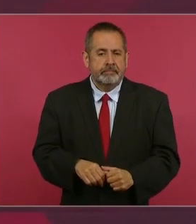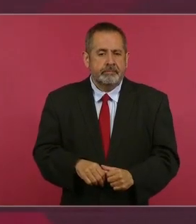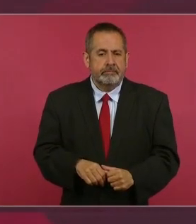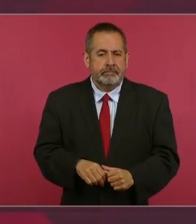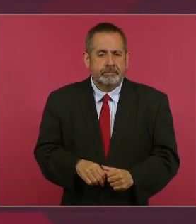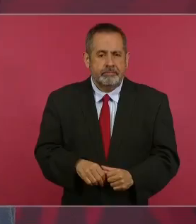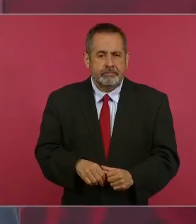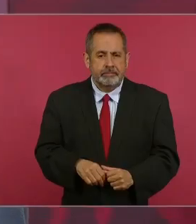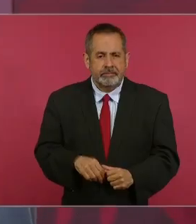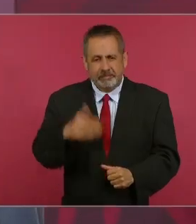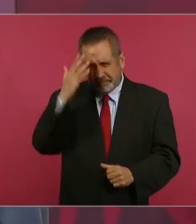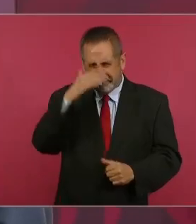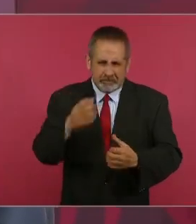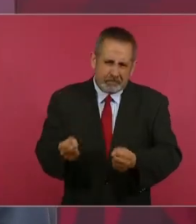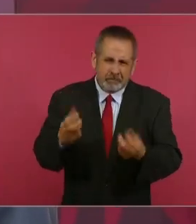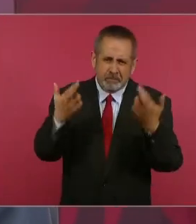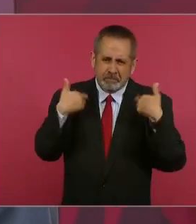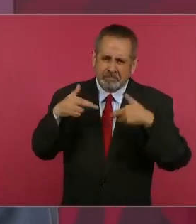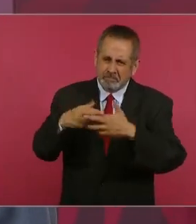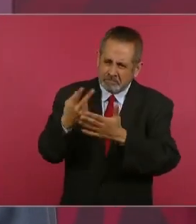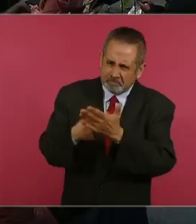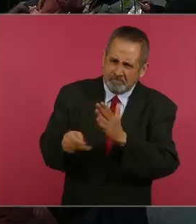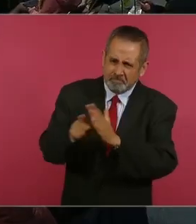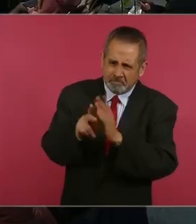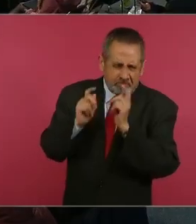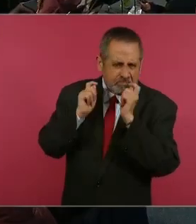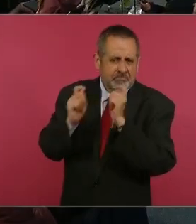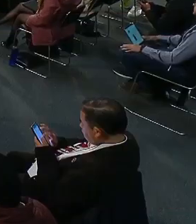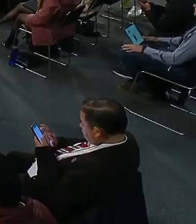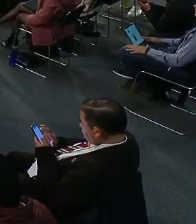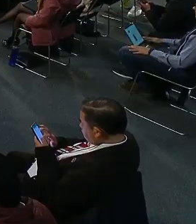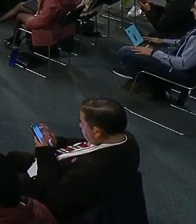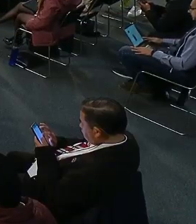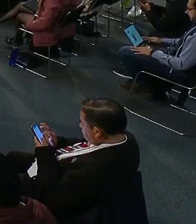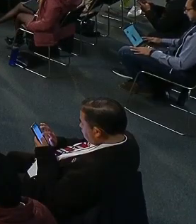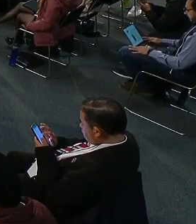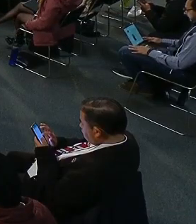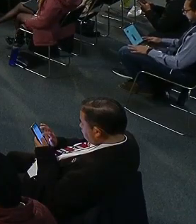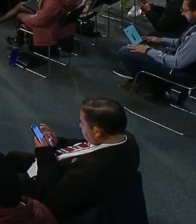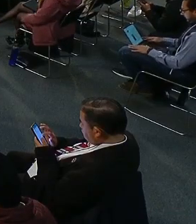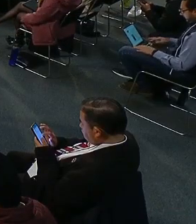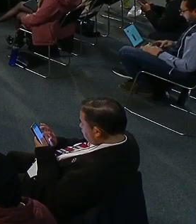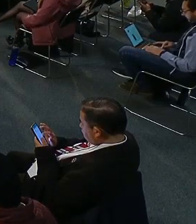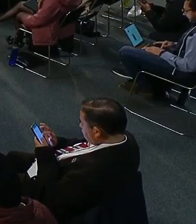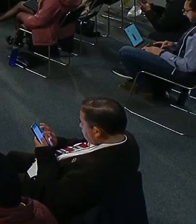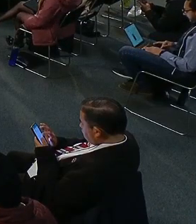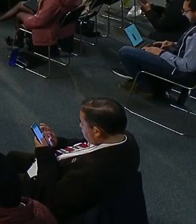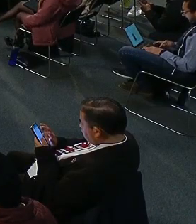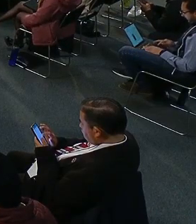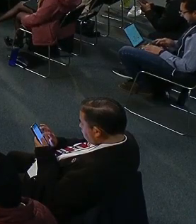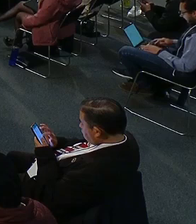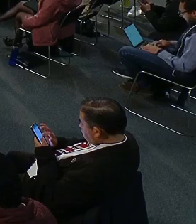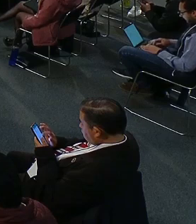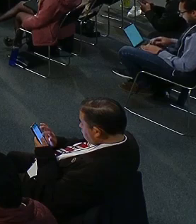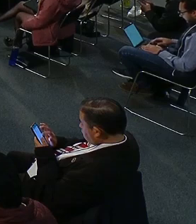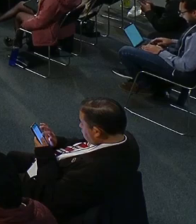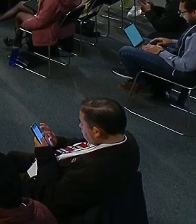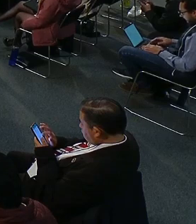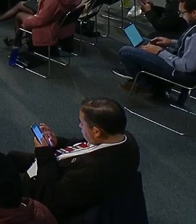¿Saben cuántos maestros han sido basificados? Imagínense si no existiera